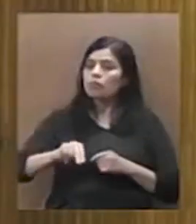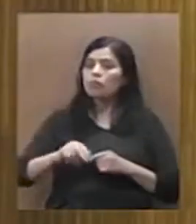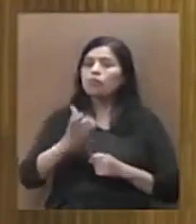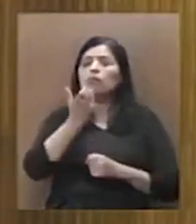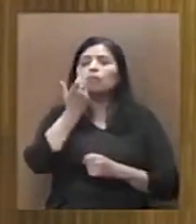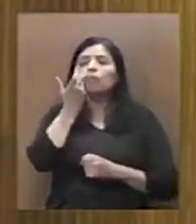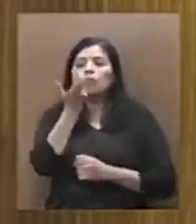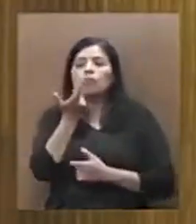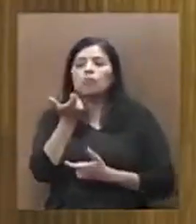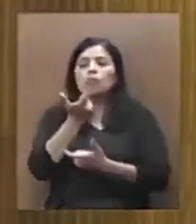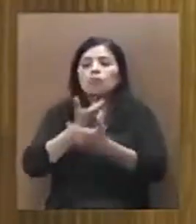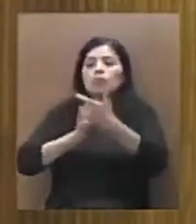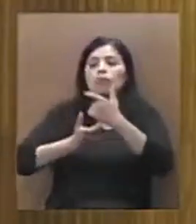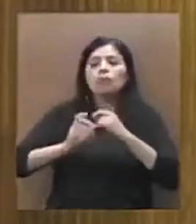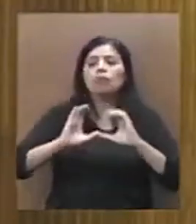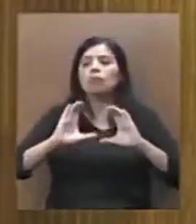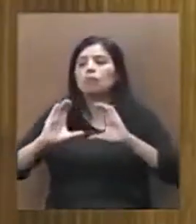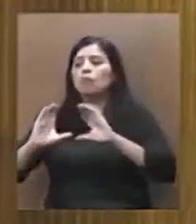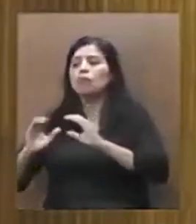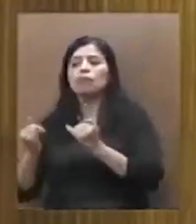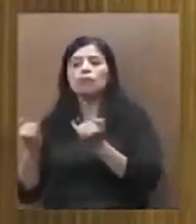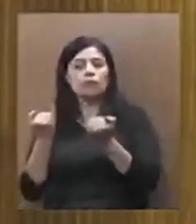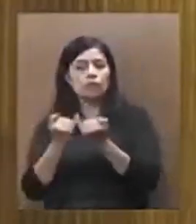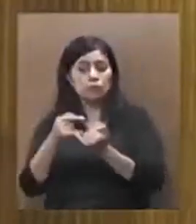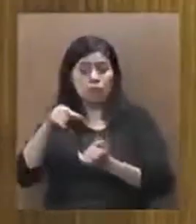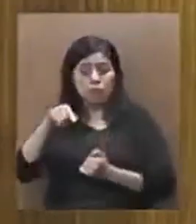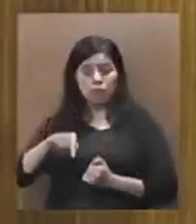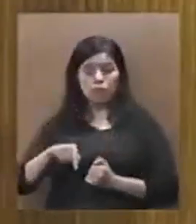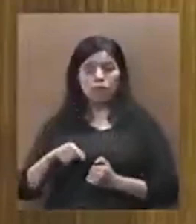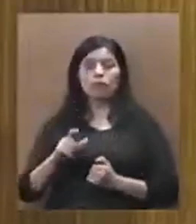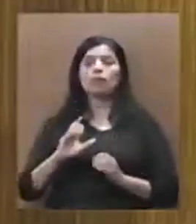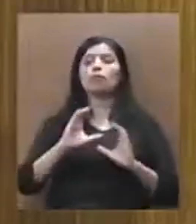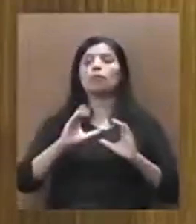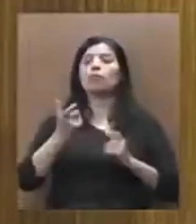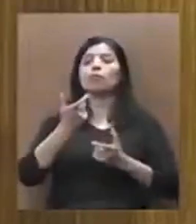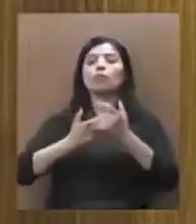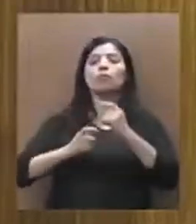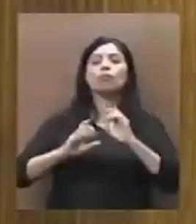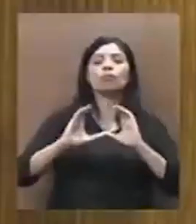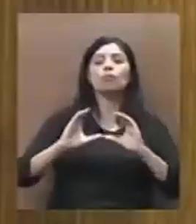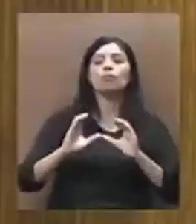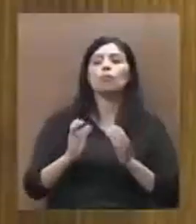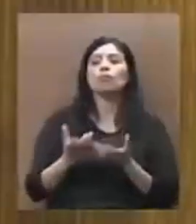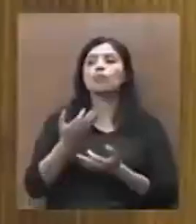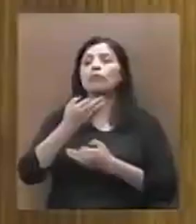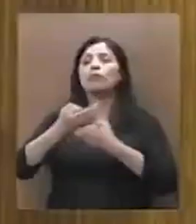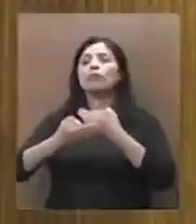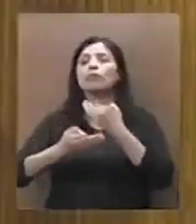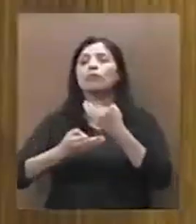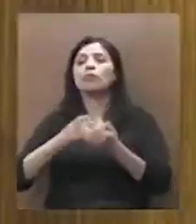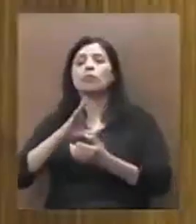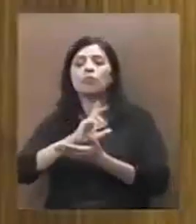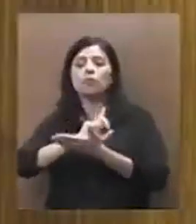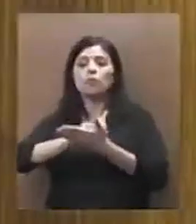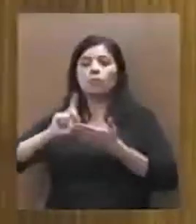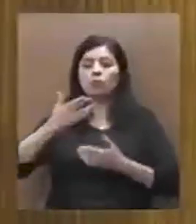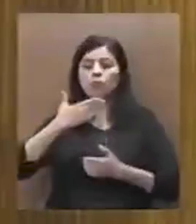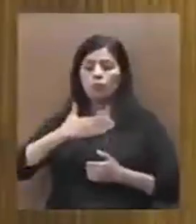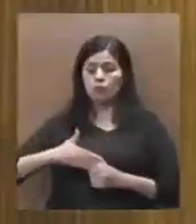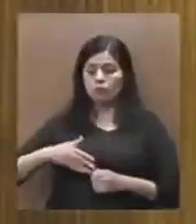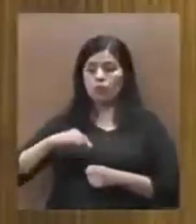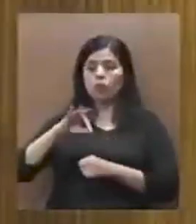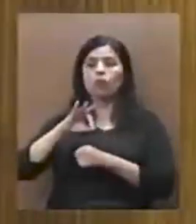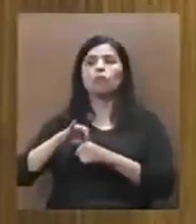la optimización de los recursos como aquí también la austeridad lo que se está buscando es que todos tengan derecho a la justicia